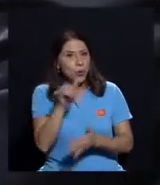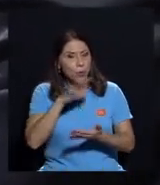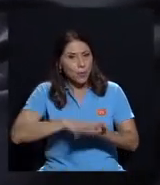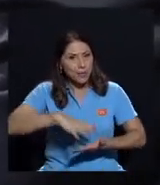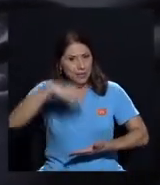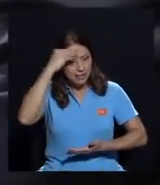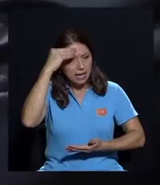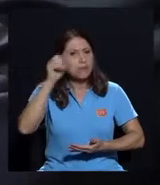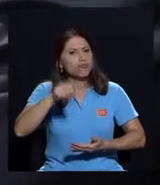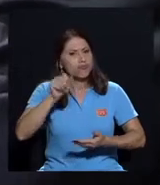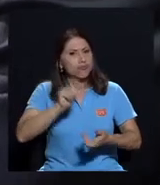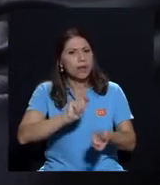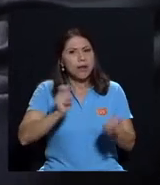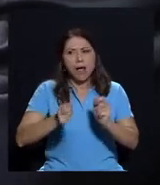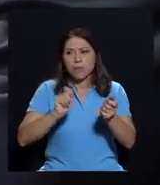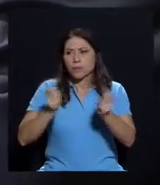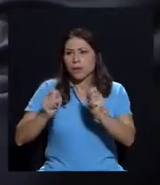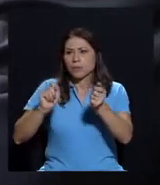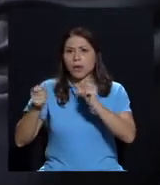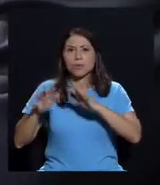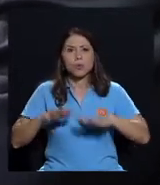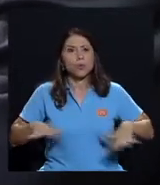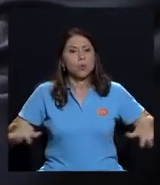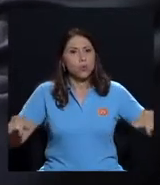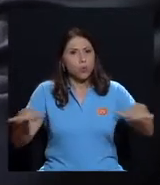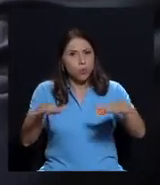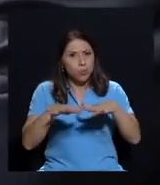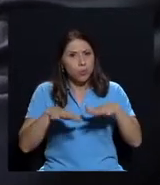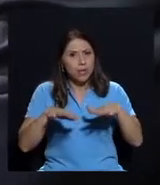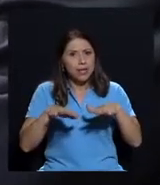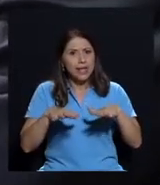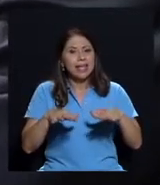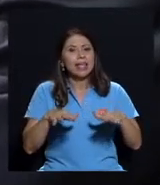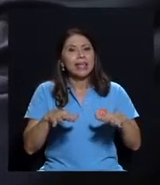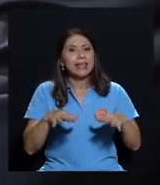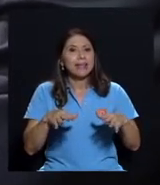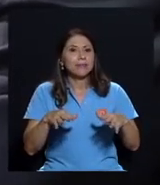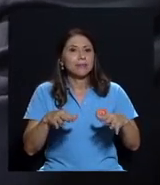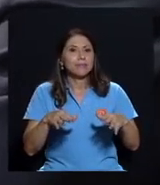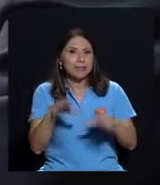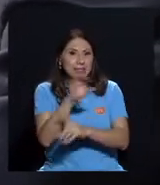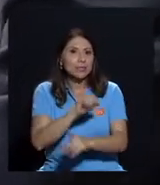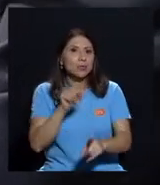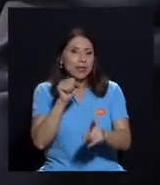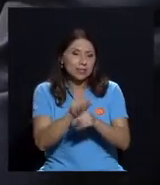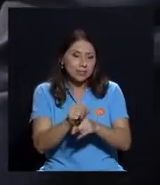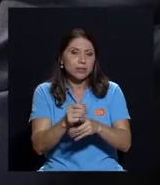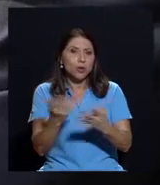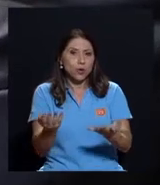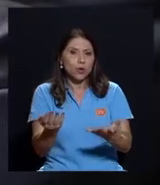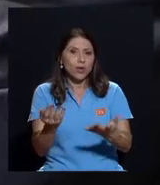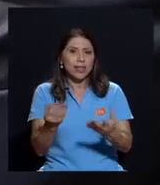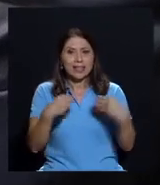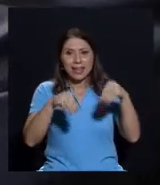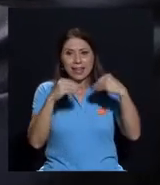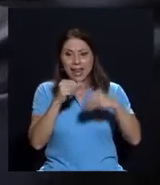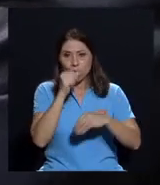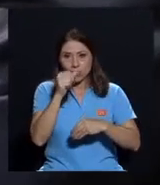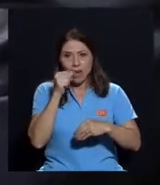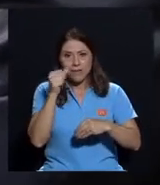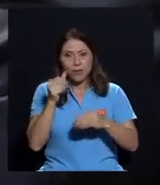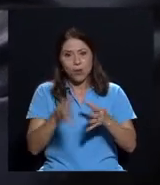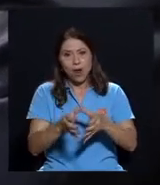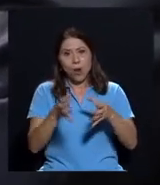efecto hubo cambios en el entorno que aumentaron y aumentaron la situación en relación al narcotráfico